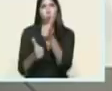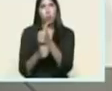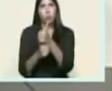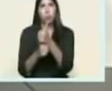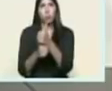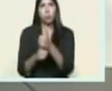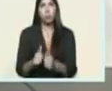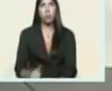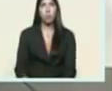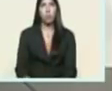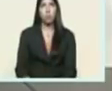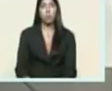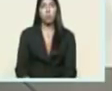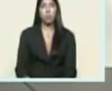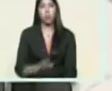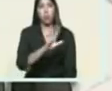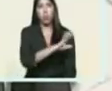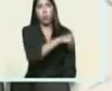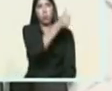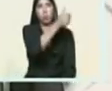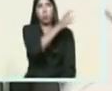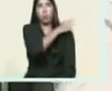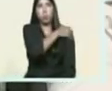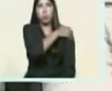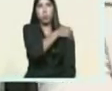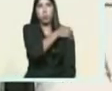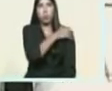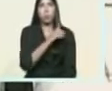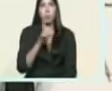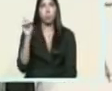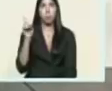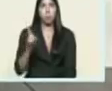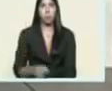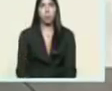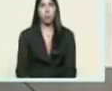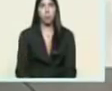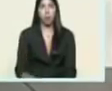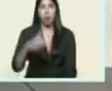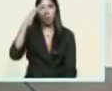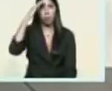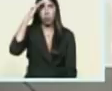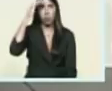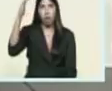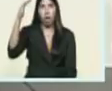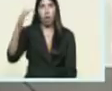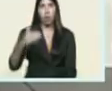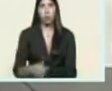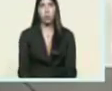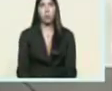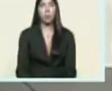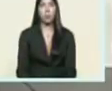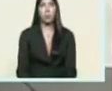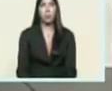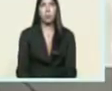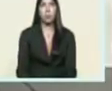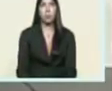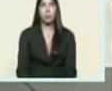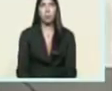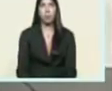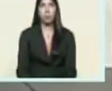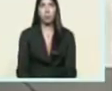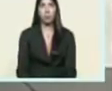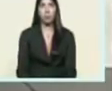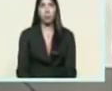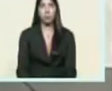Política, general en jefe, querido compañero Vladimir Padrino López. Un saludo a nuestro comandante estratégico